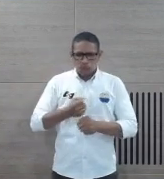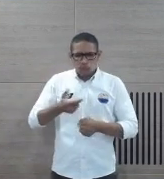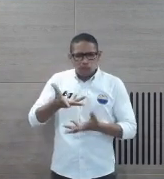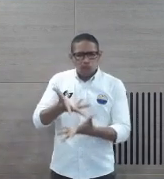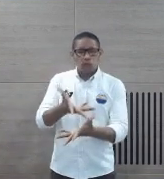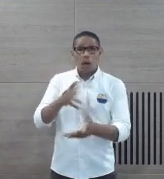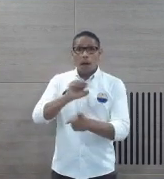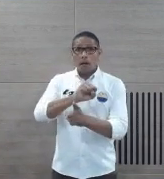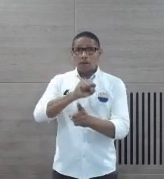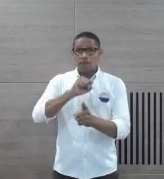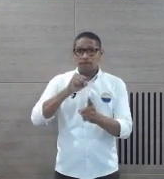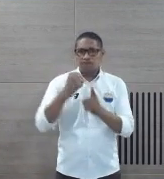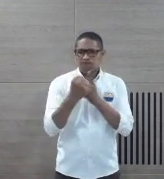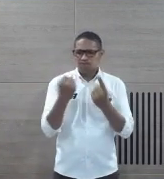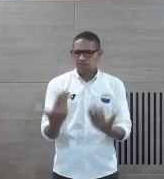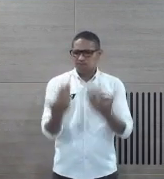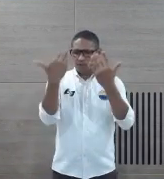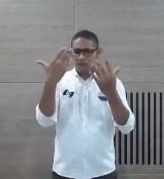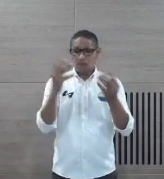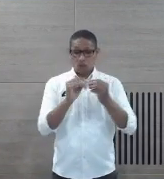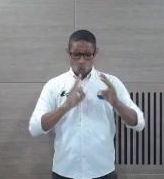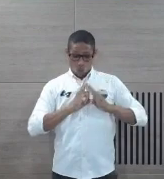alto el nombre de la Universidad del Magdalena?